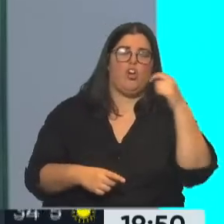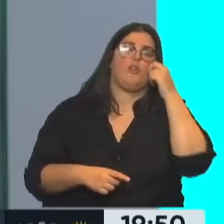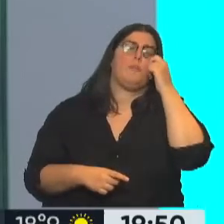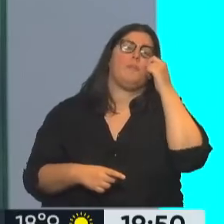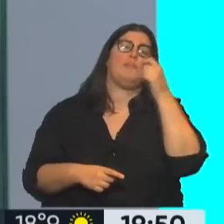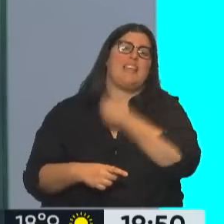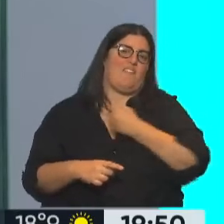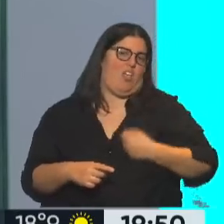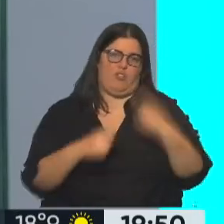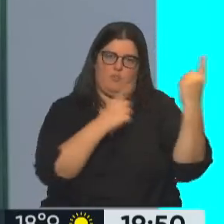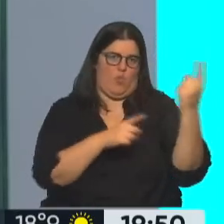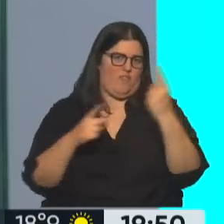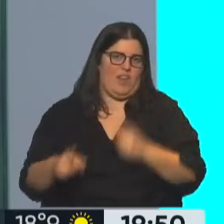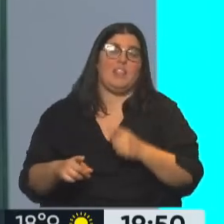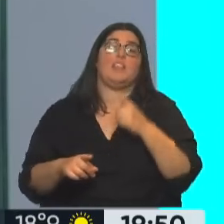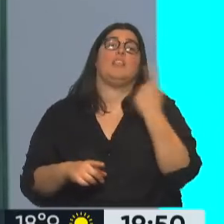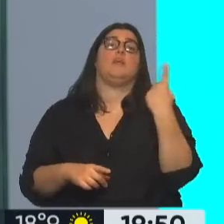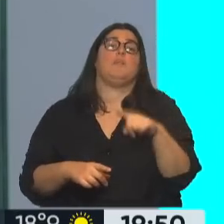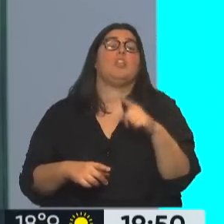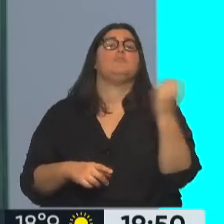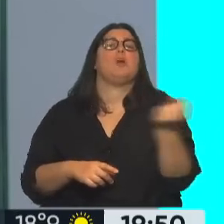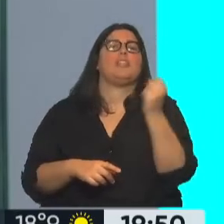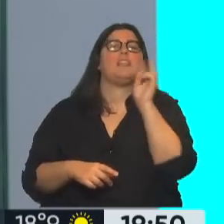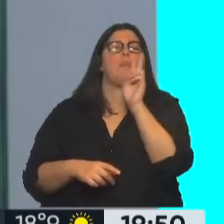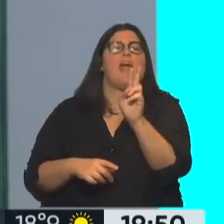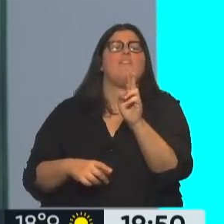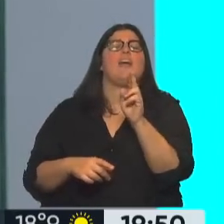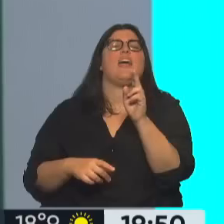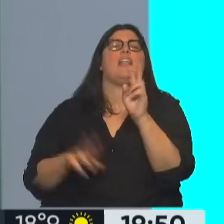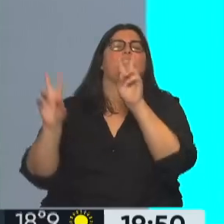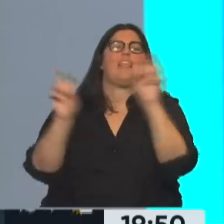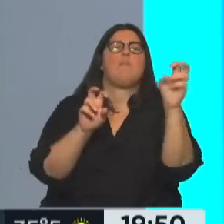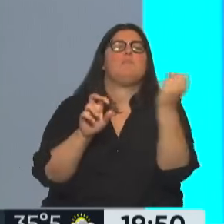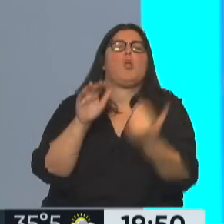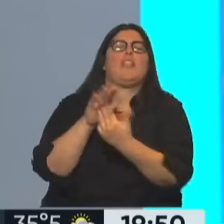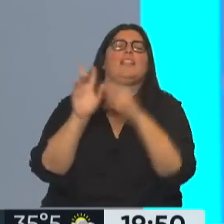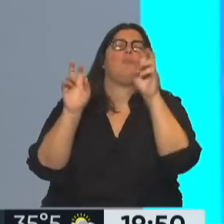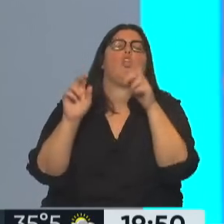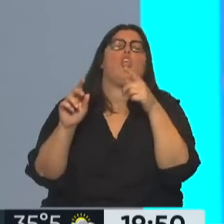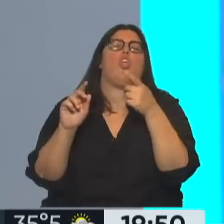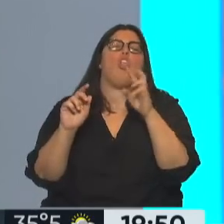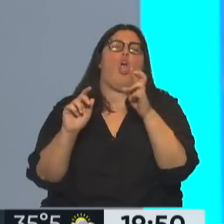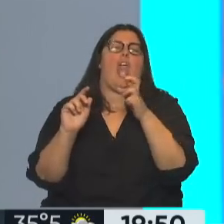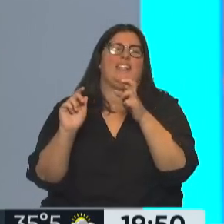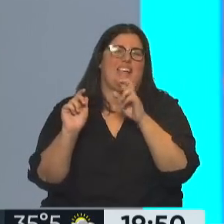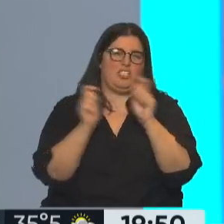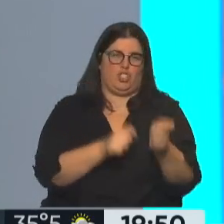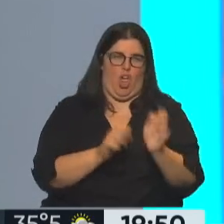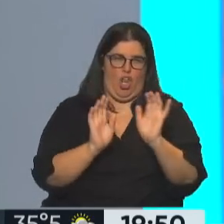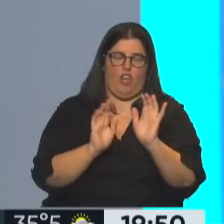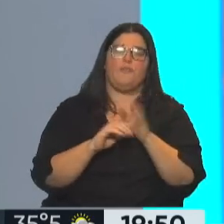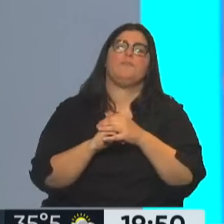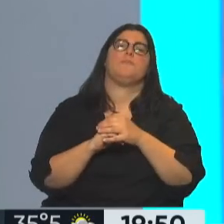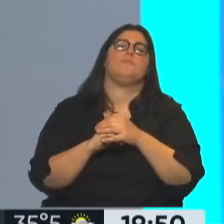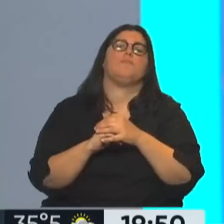para ver las 2 cosas más importantes del proceso de dolarización. Primero, la pulverización del salario en la etapa previa. Eso en todo que esto es indefectiblemente